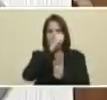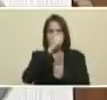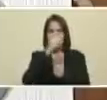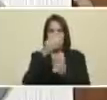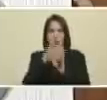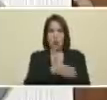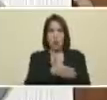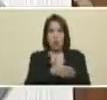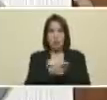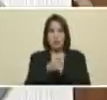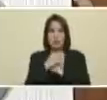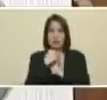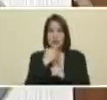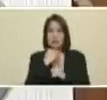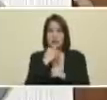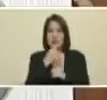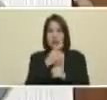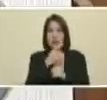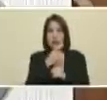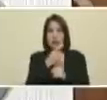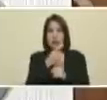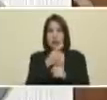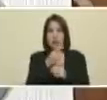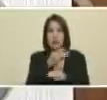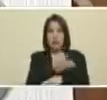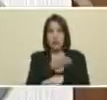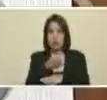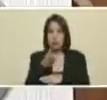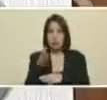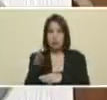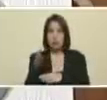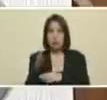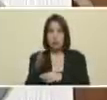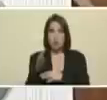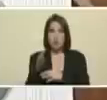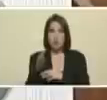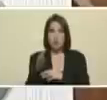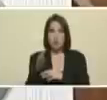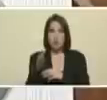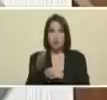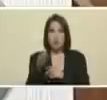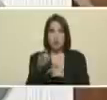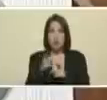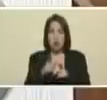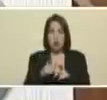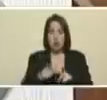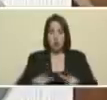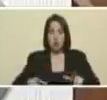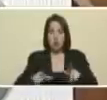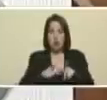se movía entre cuarteles y campos,